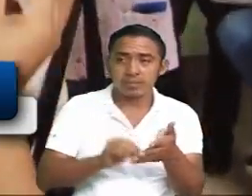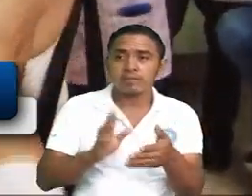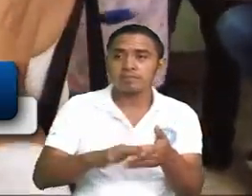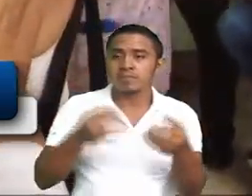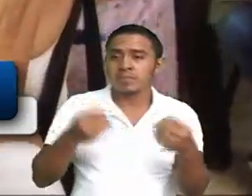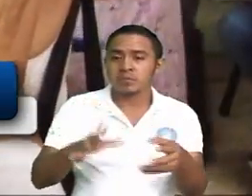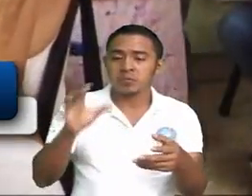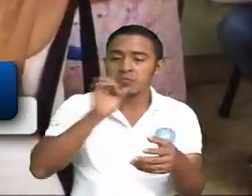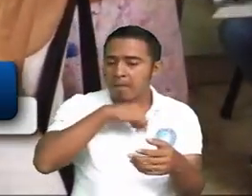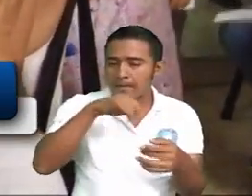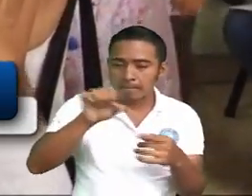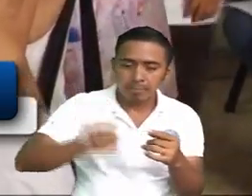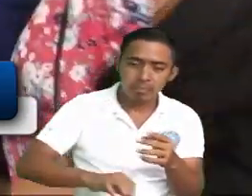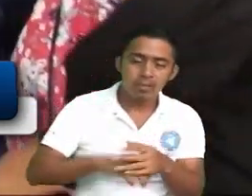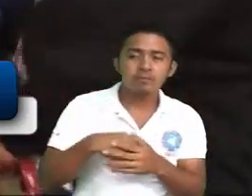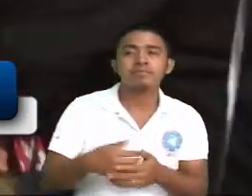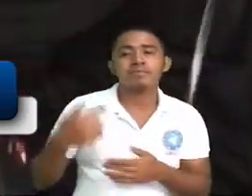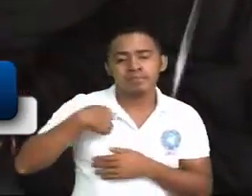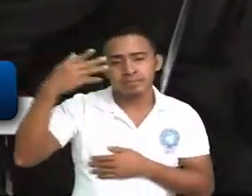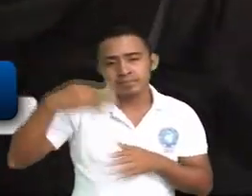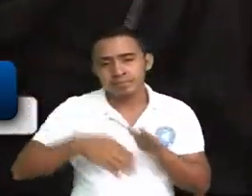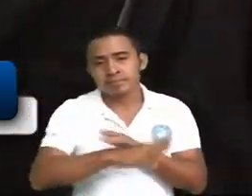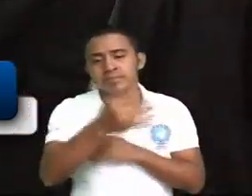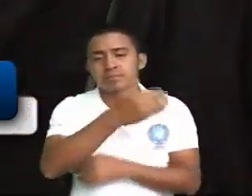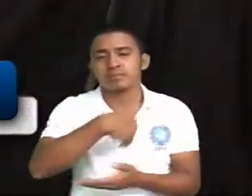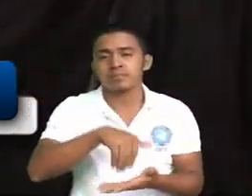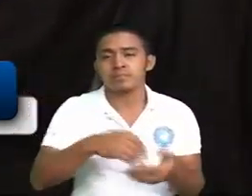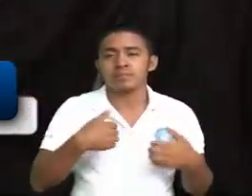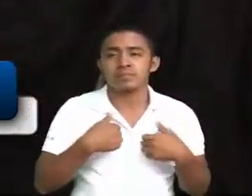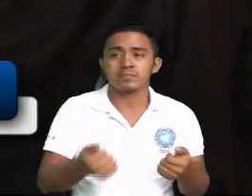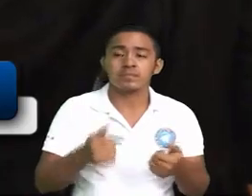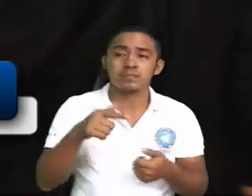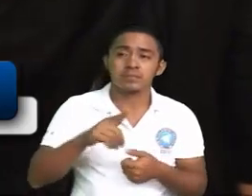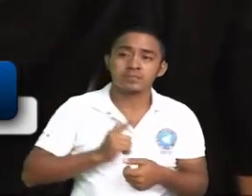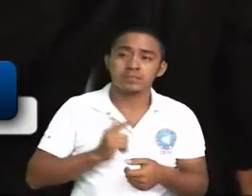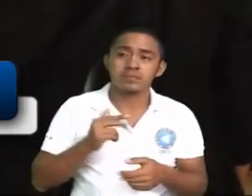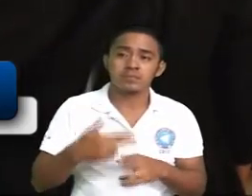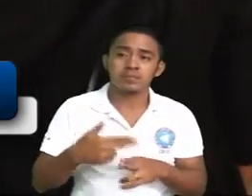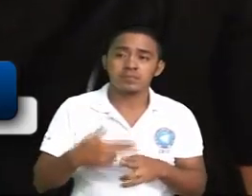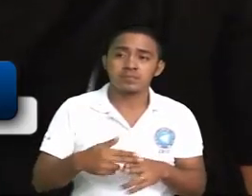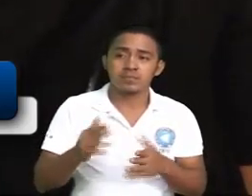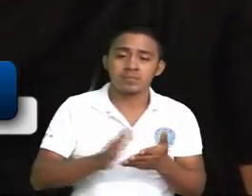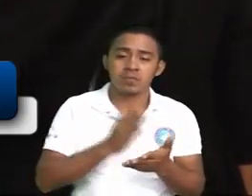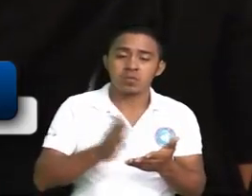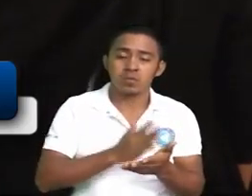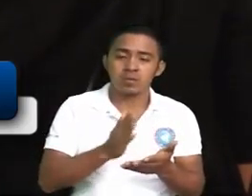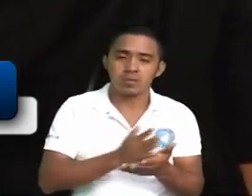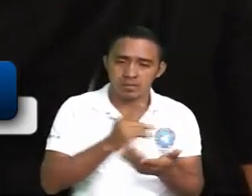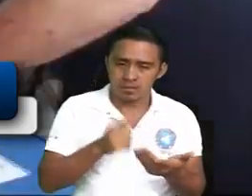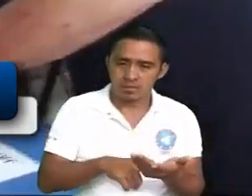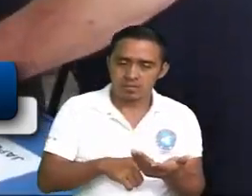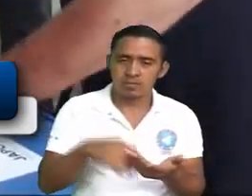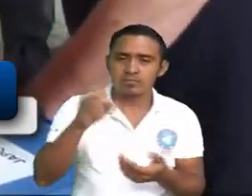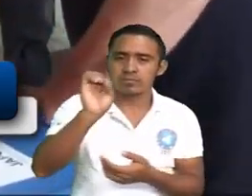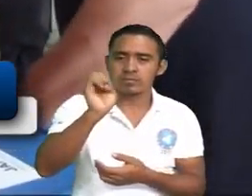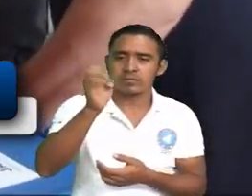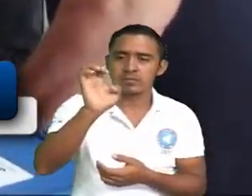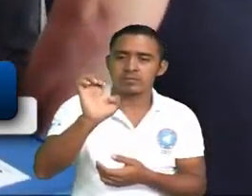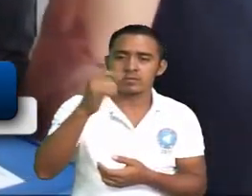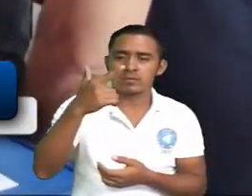dañó, entonces uno acude a la unidad de salud que le corresponde y ahí hay algo que se llama cuaderno de seguimiento, donde el cuaderno